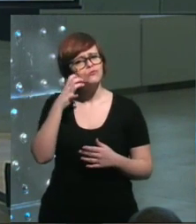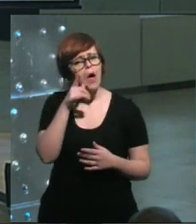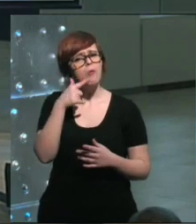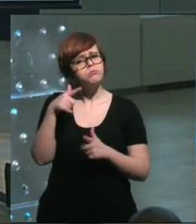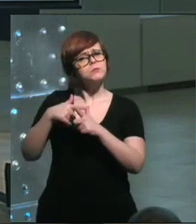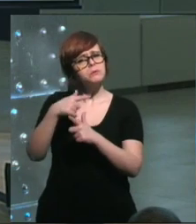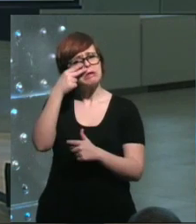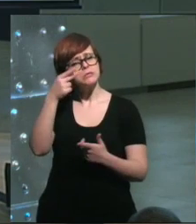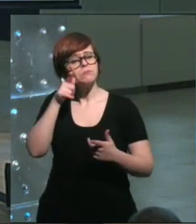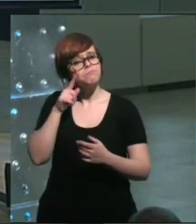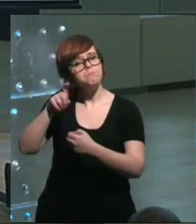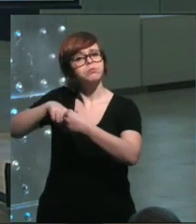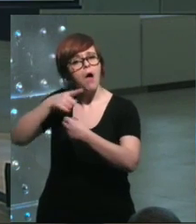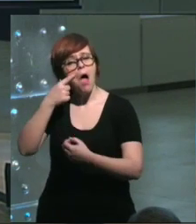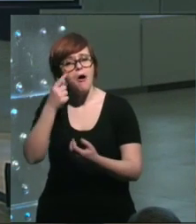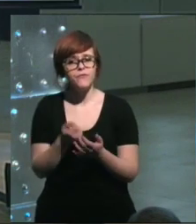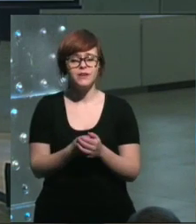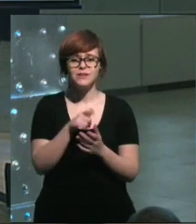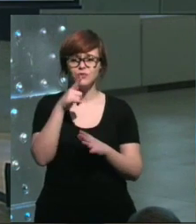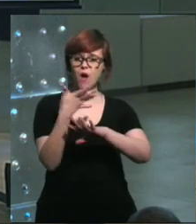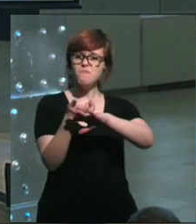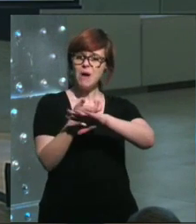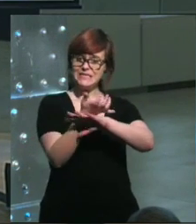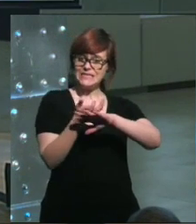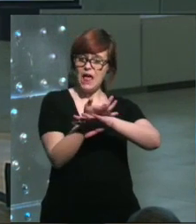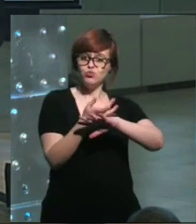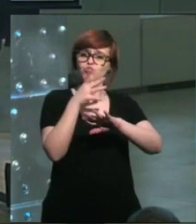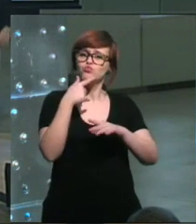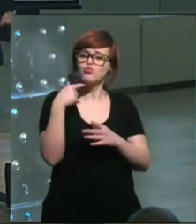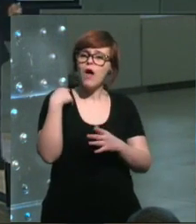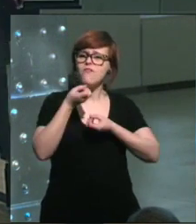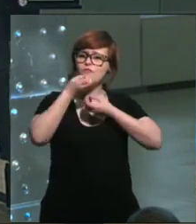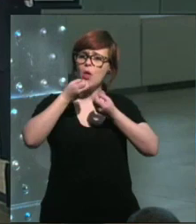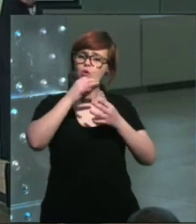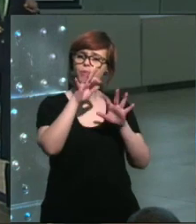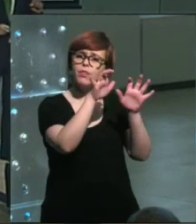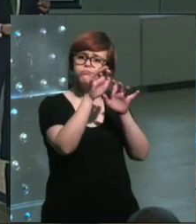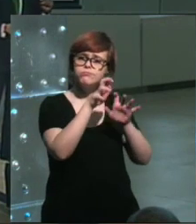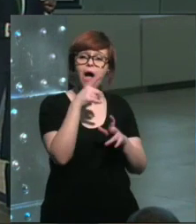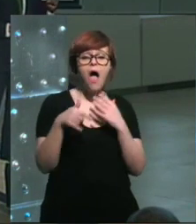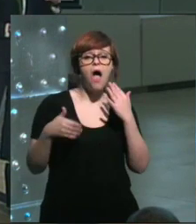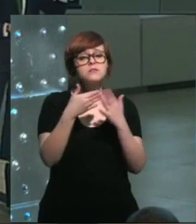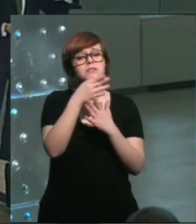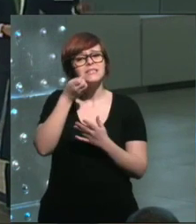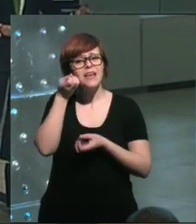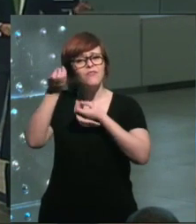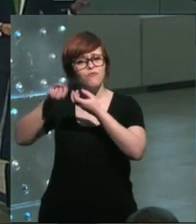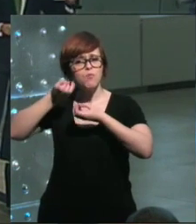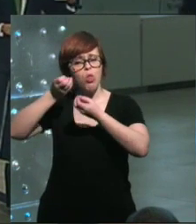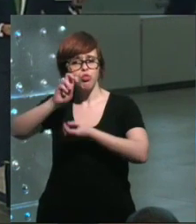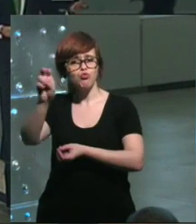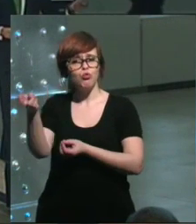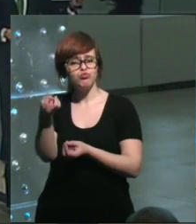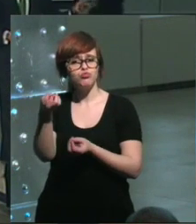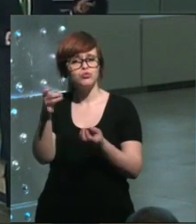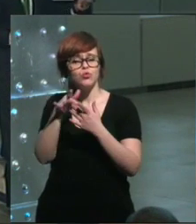ese candidato. Entraban a nuestra base de datos, ponían la información, podían importar desde una